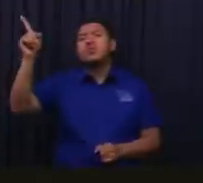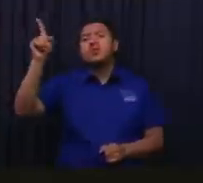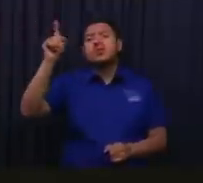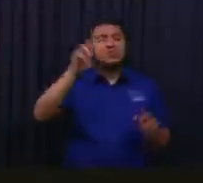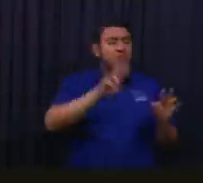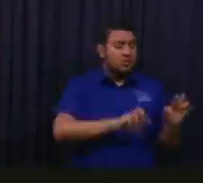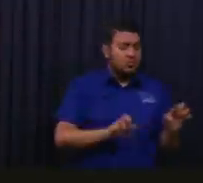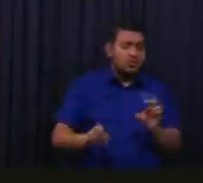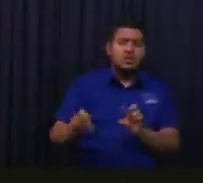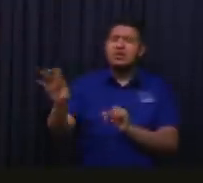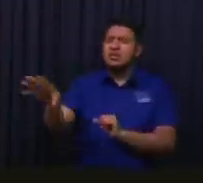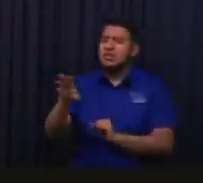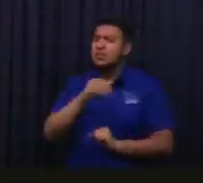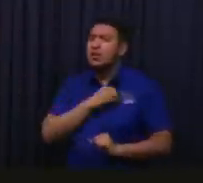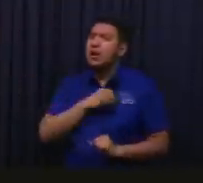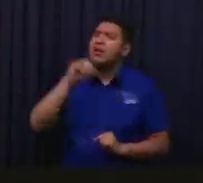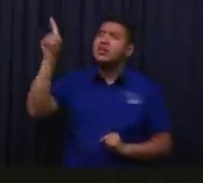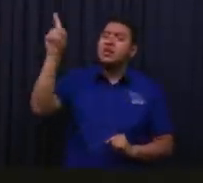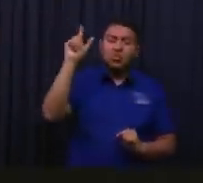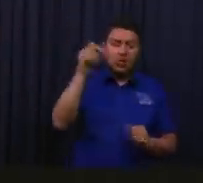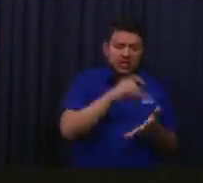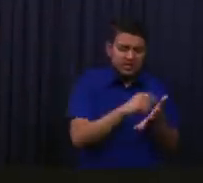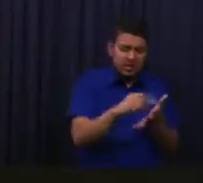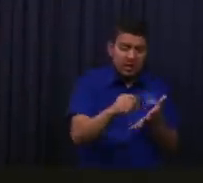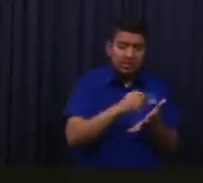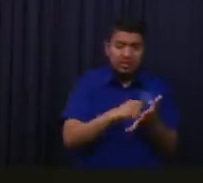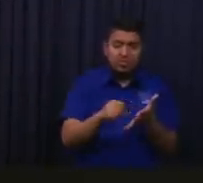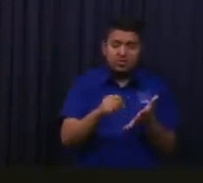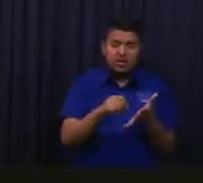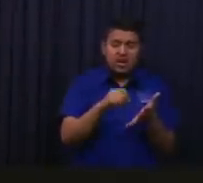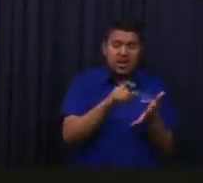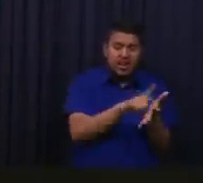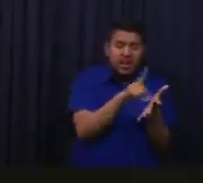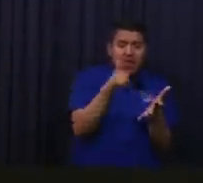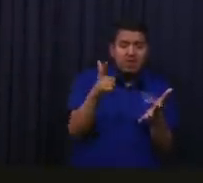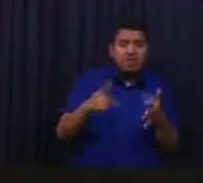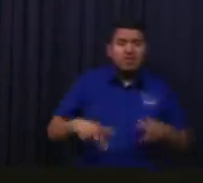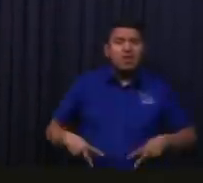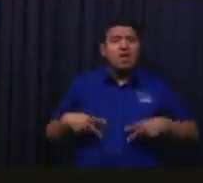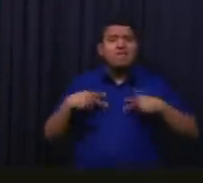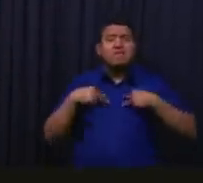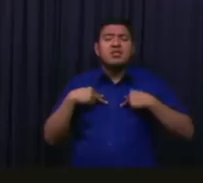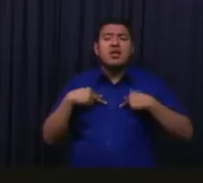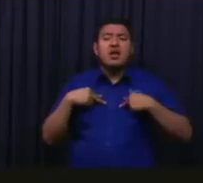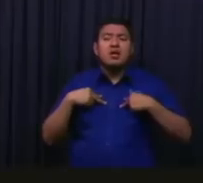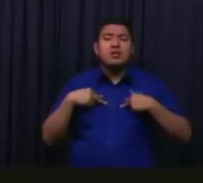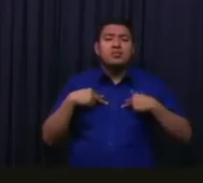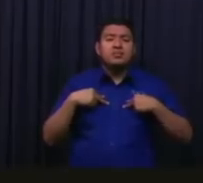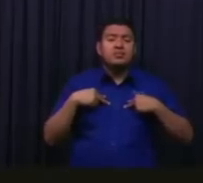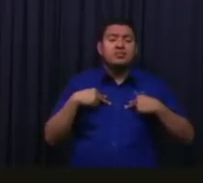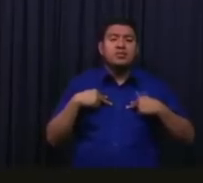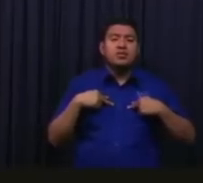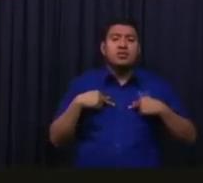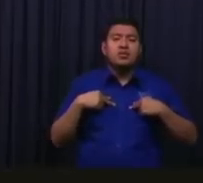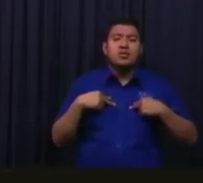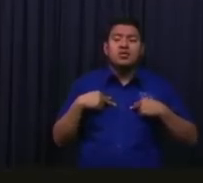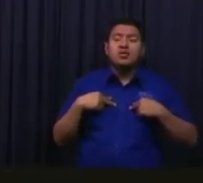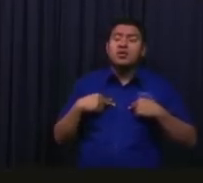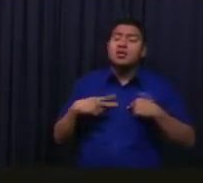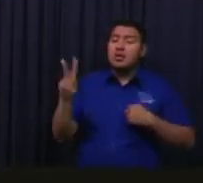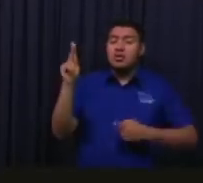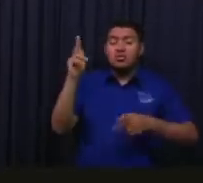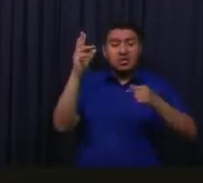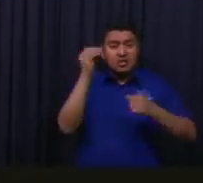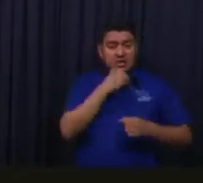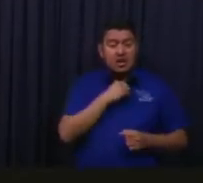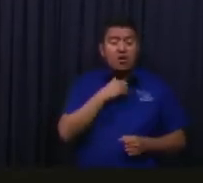recibiendo en su corazón, inscríbelos en el libro de la vida, por favor. En el nombre de Jesús de Nazaret, y quienes están volviendo a casa,